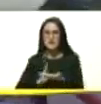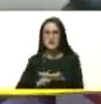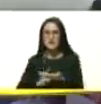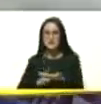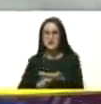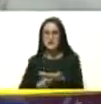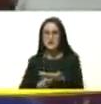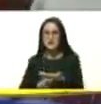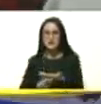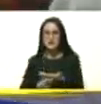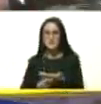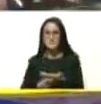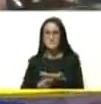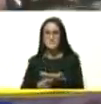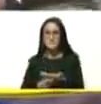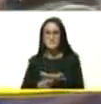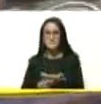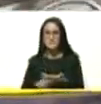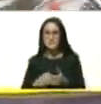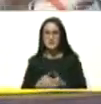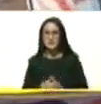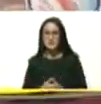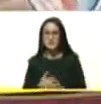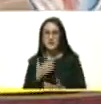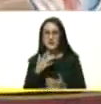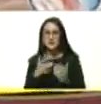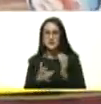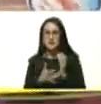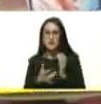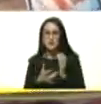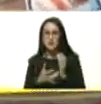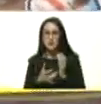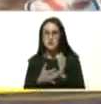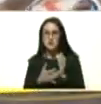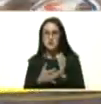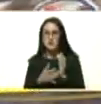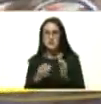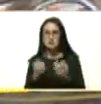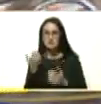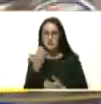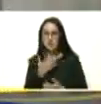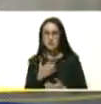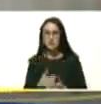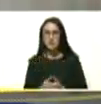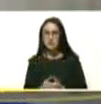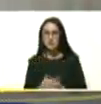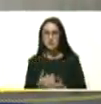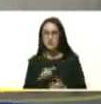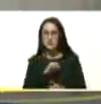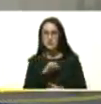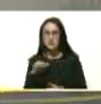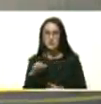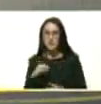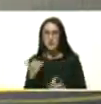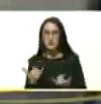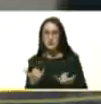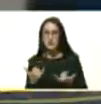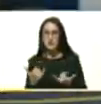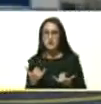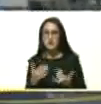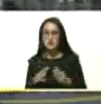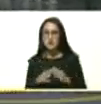porque cuenta Pejabén con una tecnología de enfriamiento rápido individualizado que desde acá